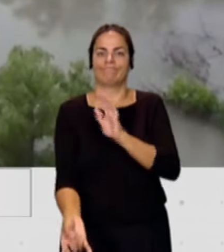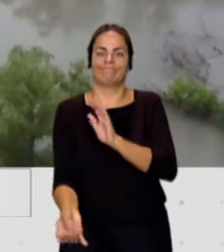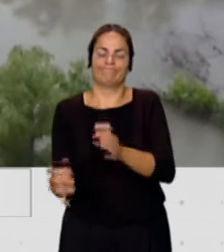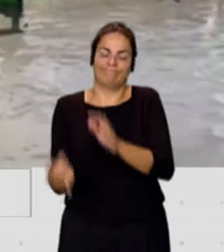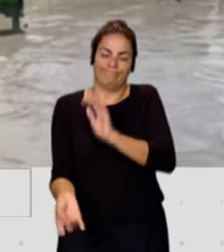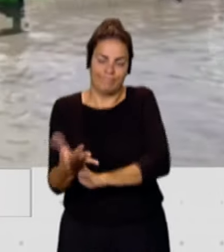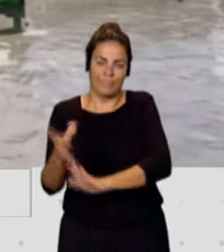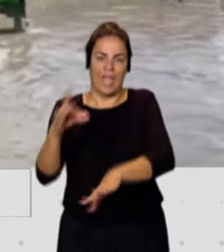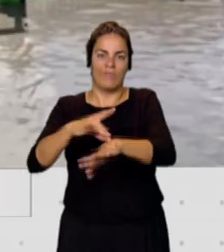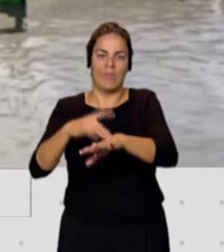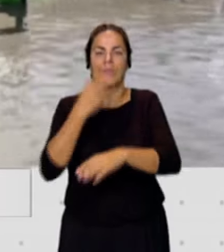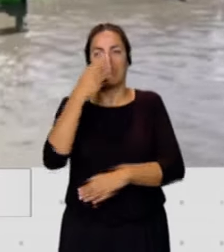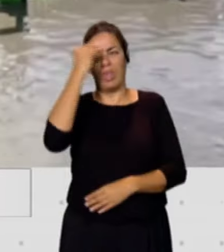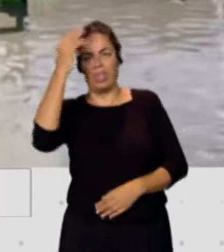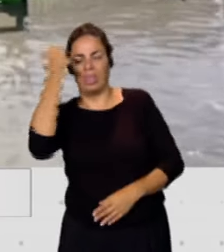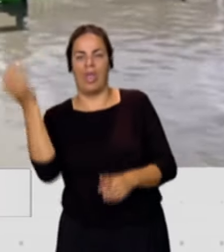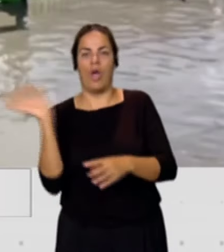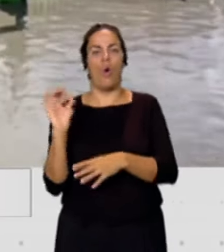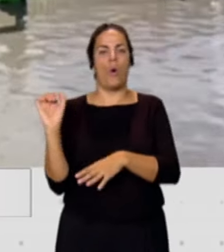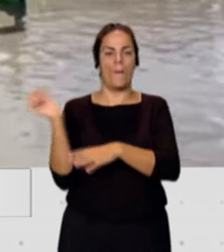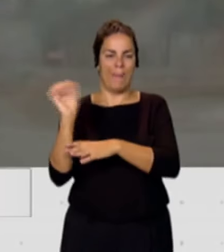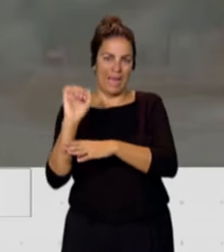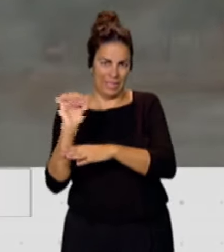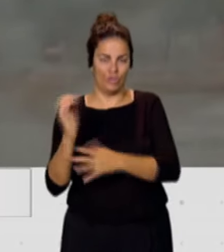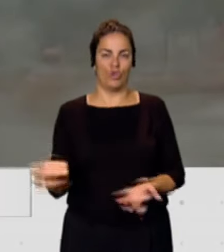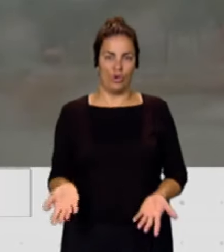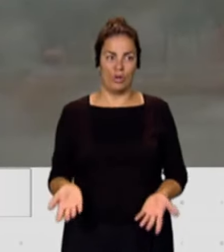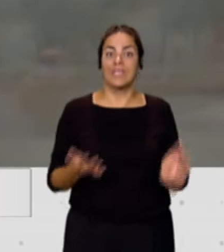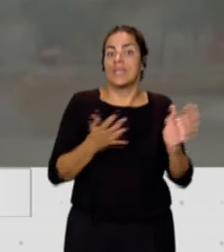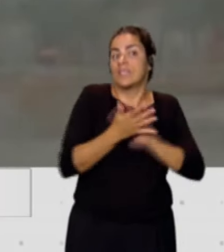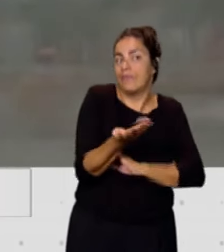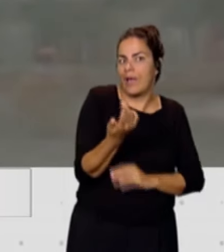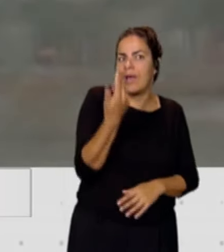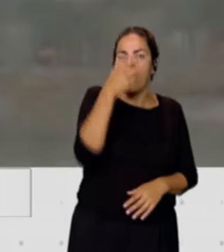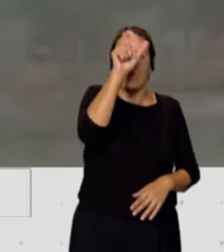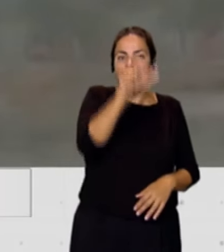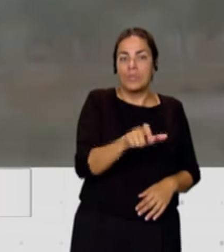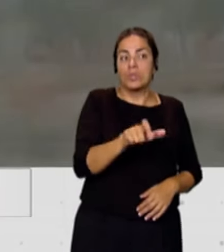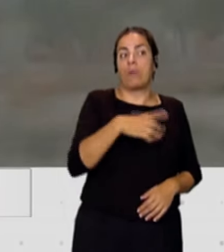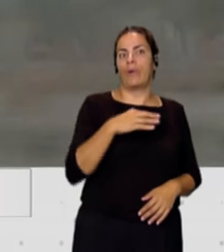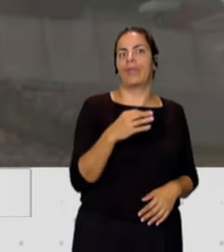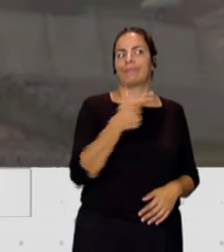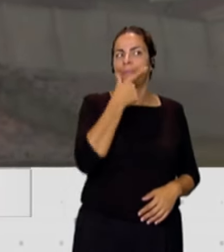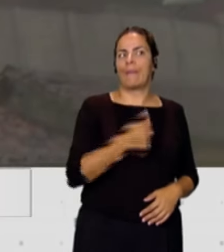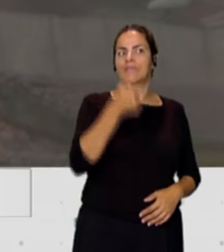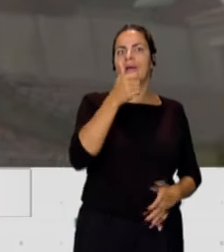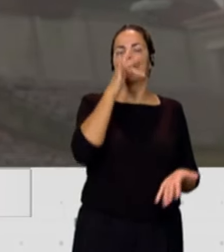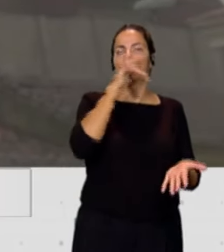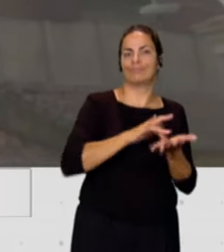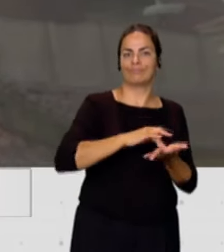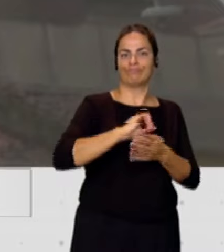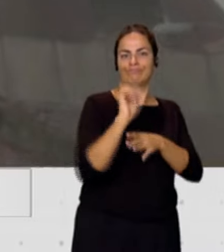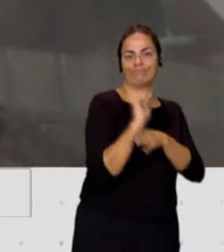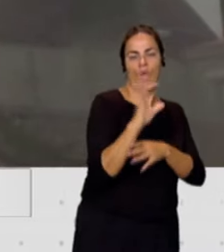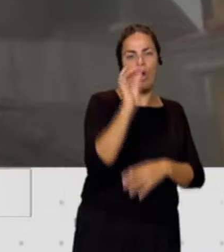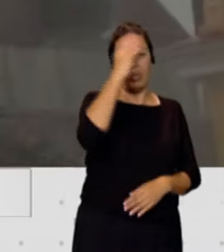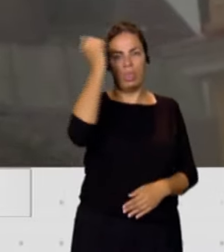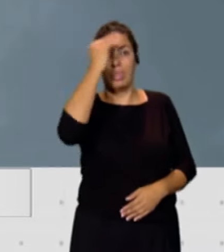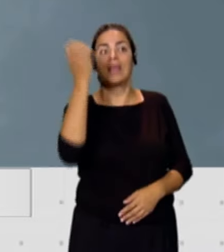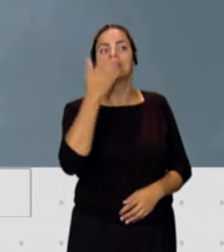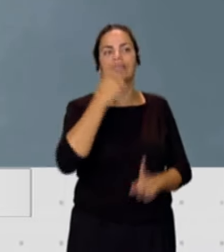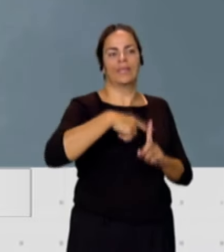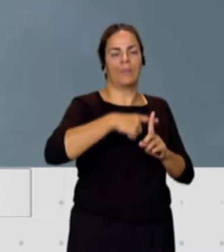y lo que conlleva lo que conlleva es que una persona pueda ser más proclive a tener arzal o parkinson simplemente por aumentos de la temperatura